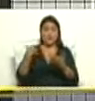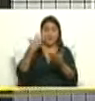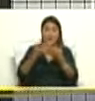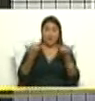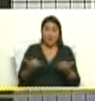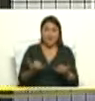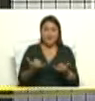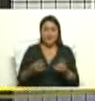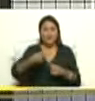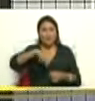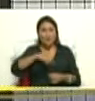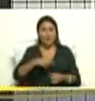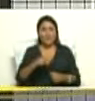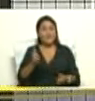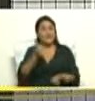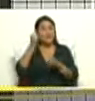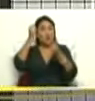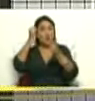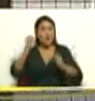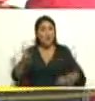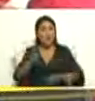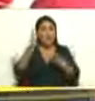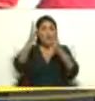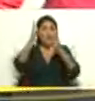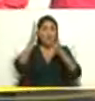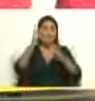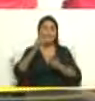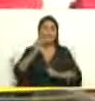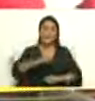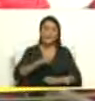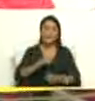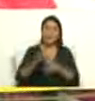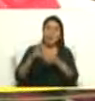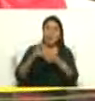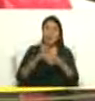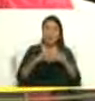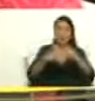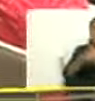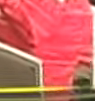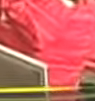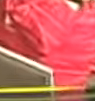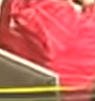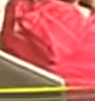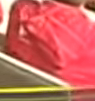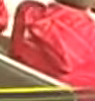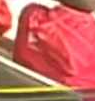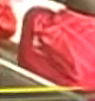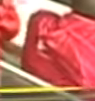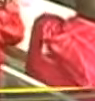estos caminos de Victoria histórico heroico la generación